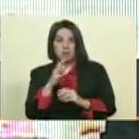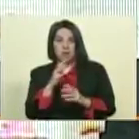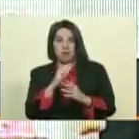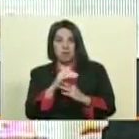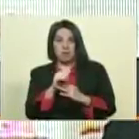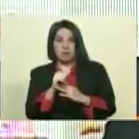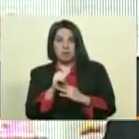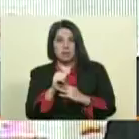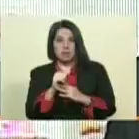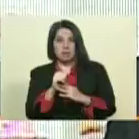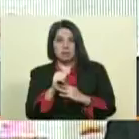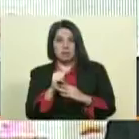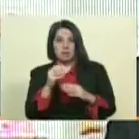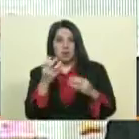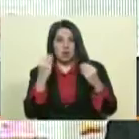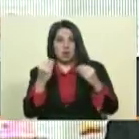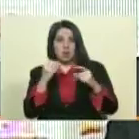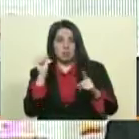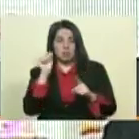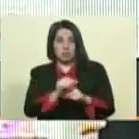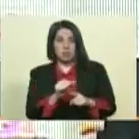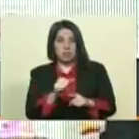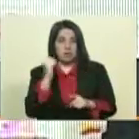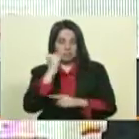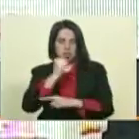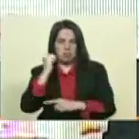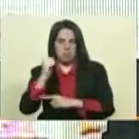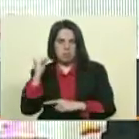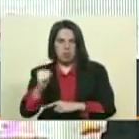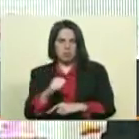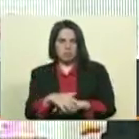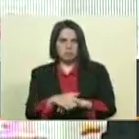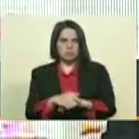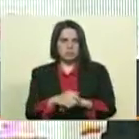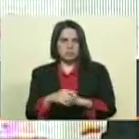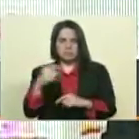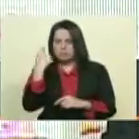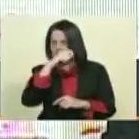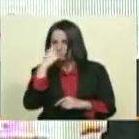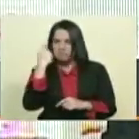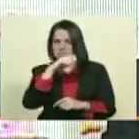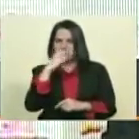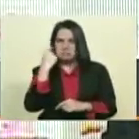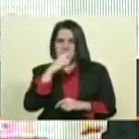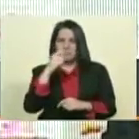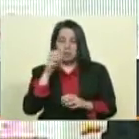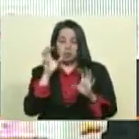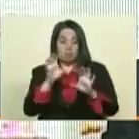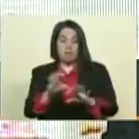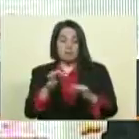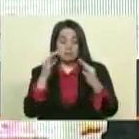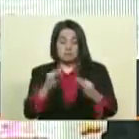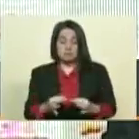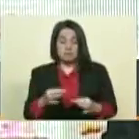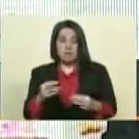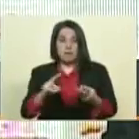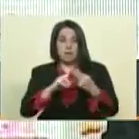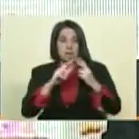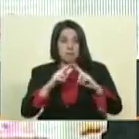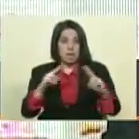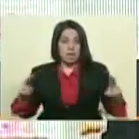Latina de lo que es un país que derrota la criminalidad, la violencia, el narcotráfico y establece un país de paz,